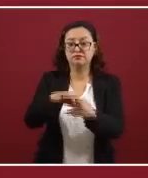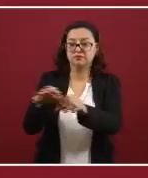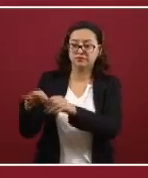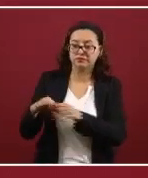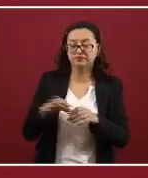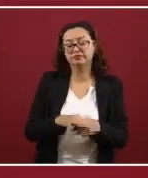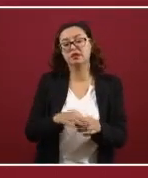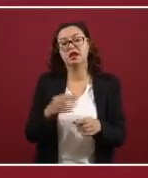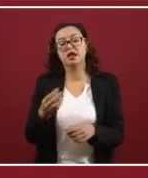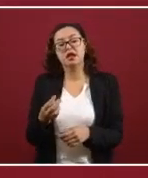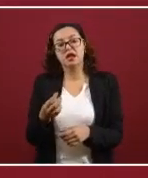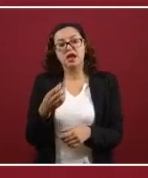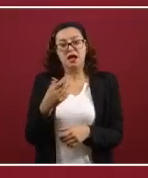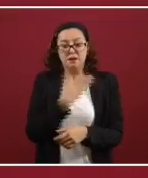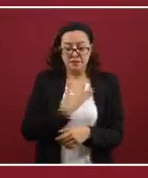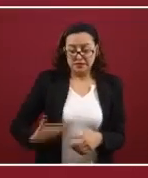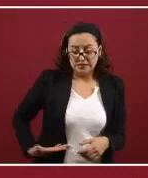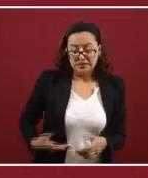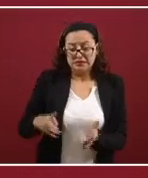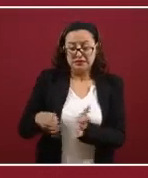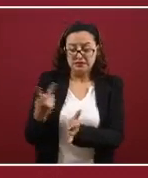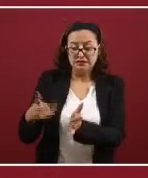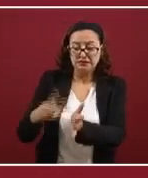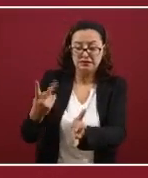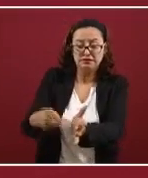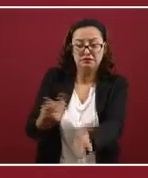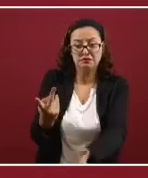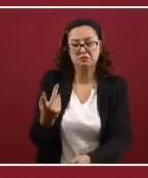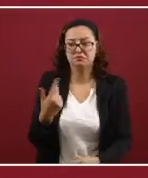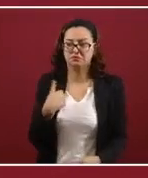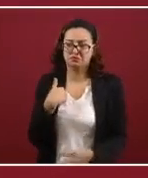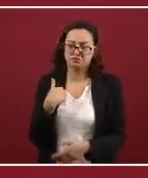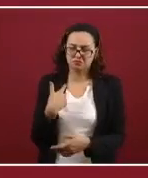A ese cargo reiteré tal compromiso.